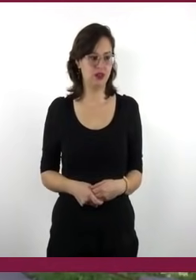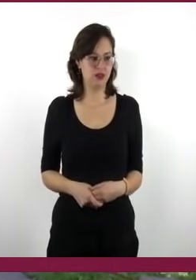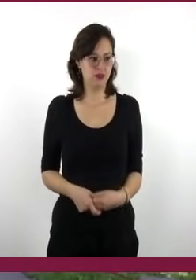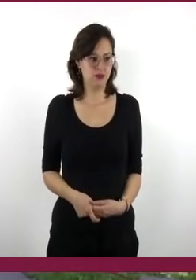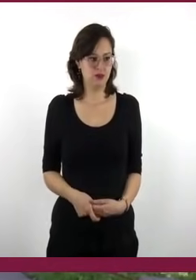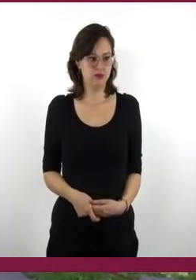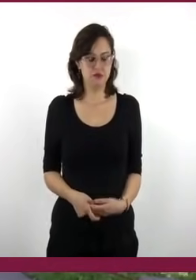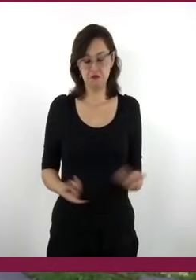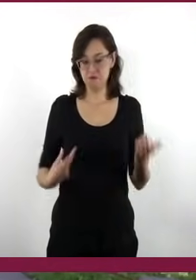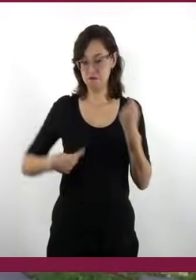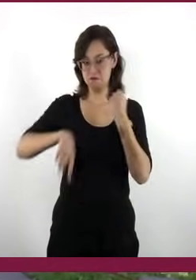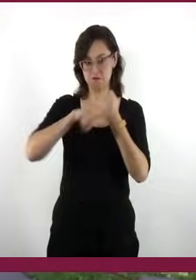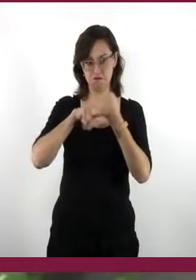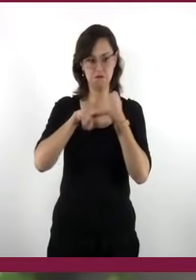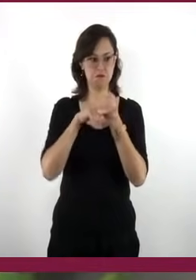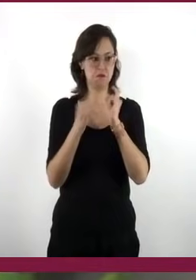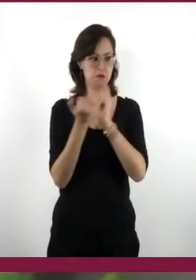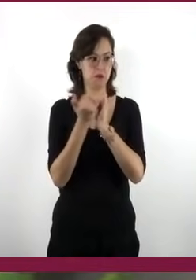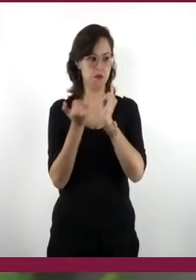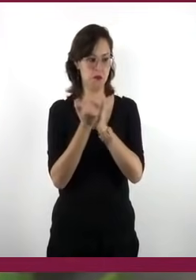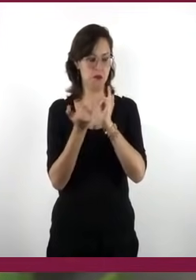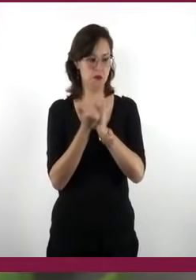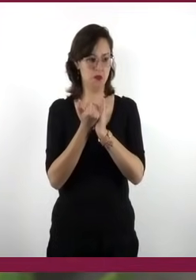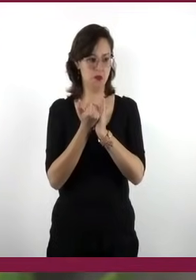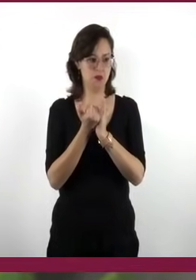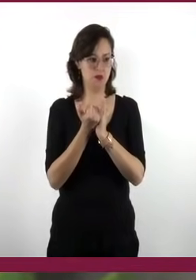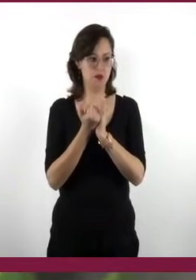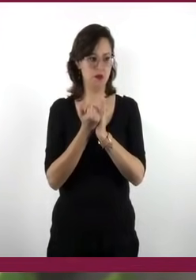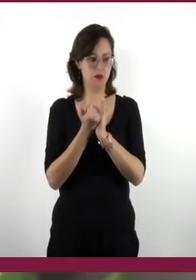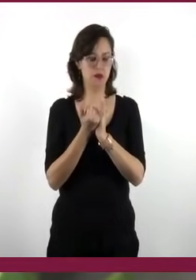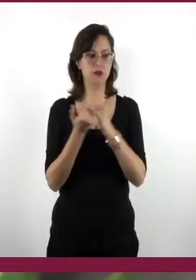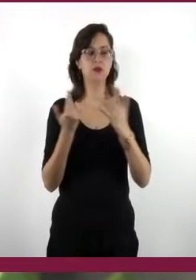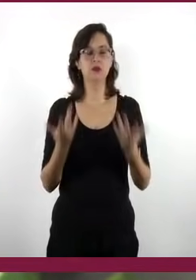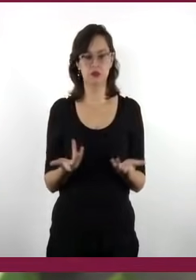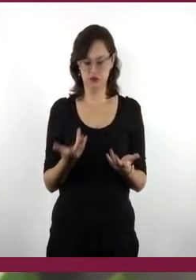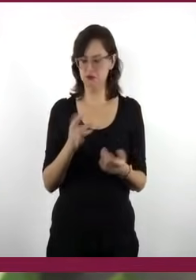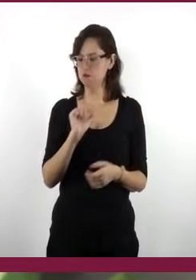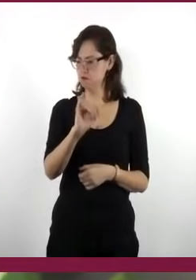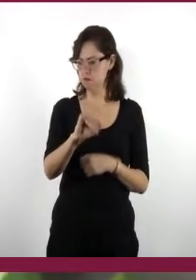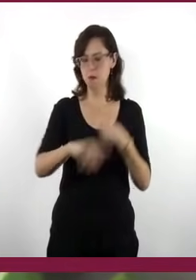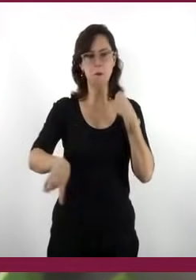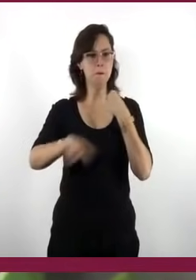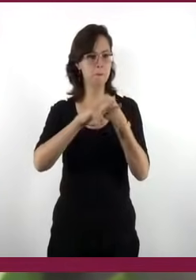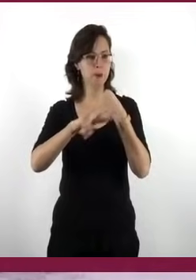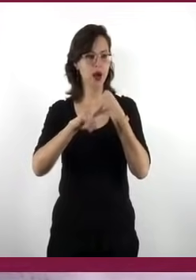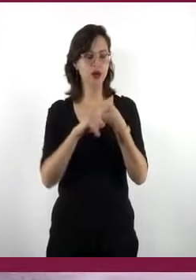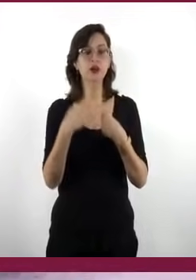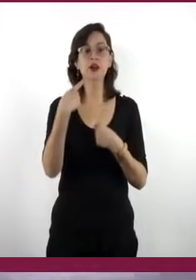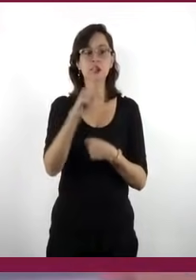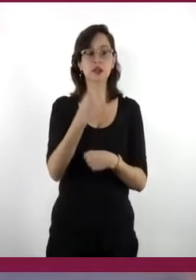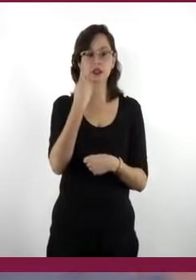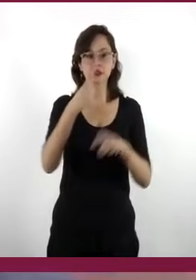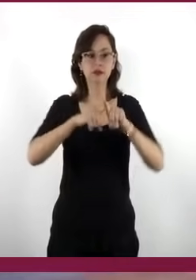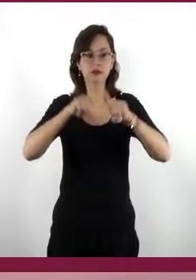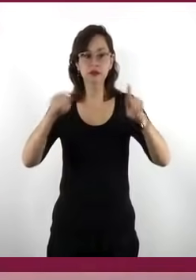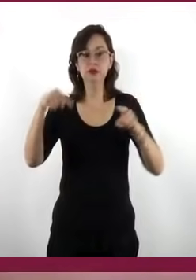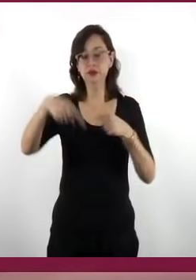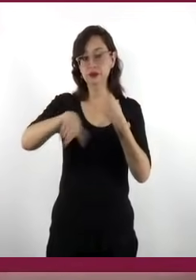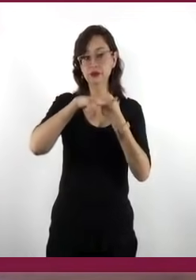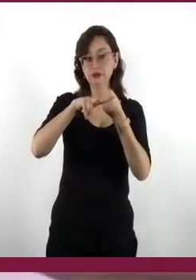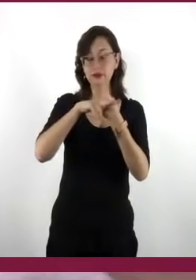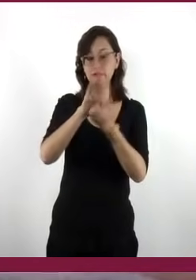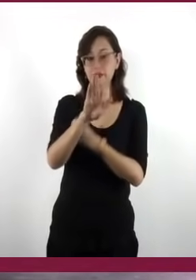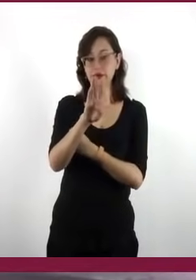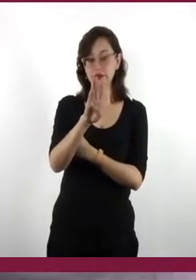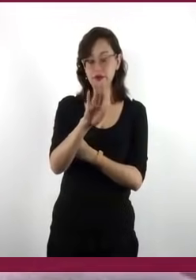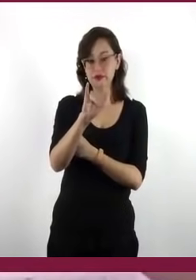es un vaso igual que cualquier otro? Este es un vaso que cualquier otro. Un popote igual que cualquier otro. La de este vaso es que este vaso es biodegradable.